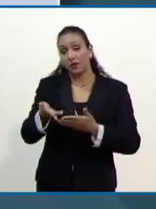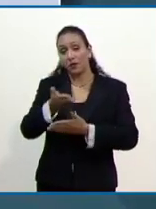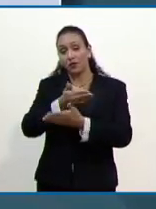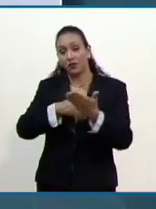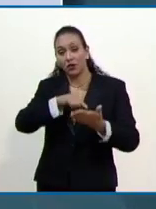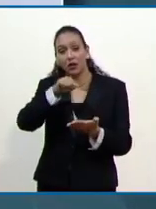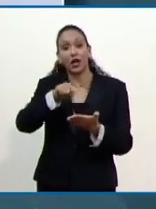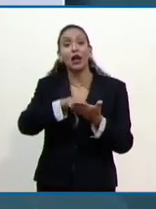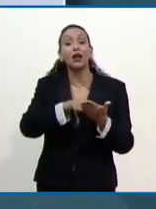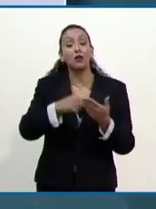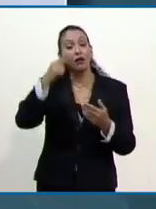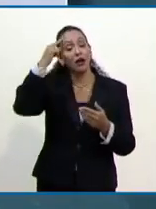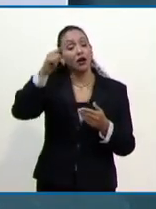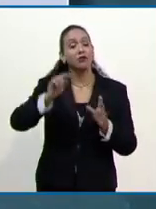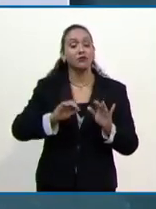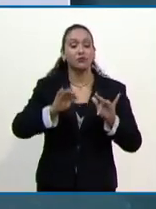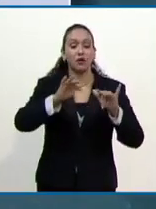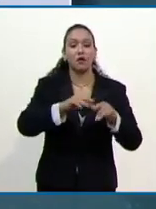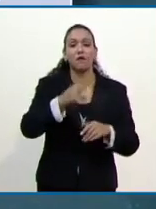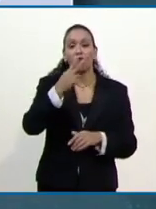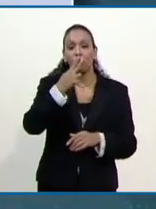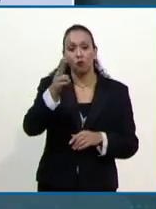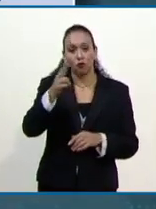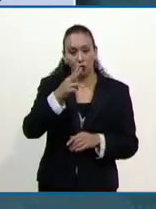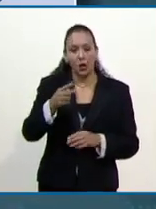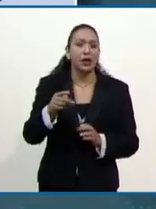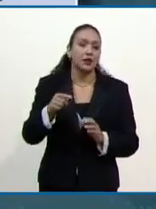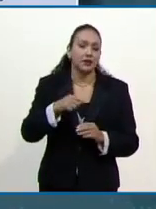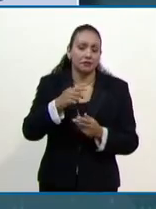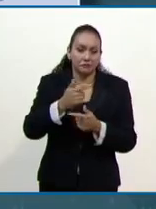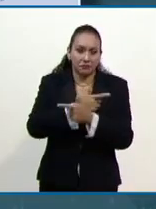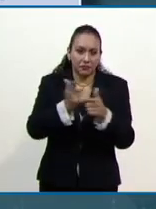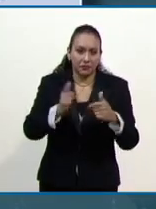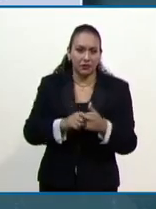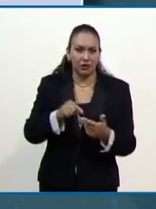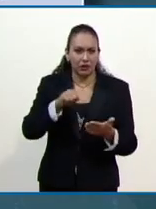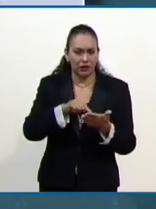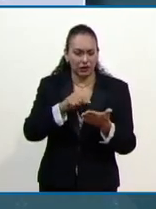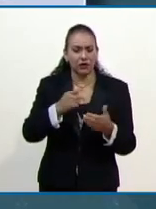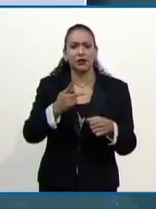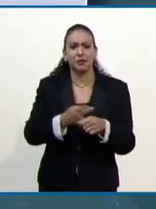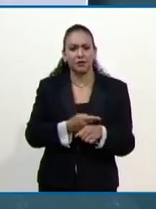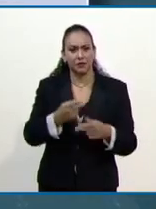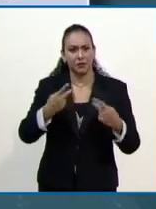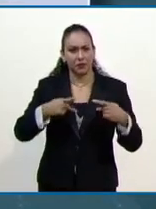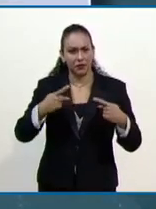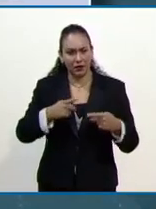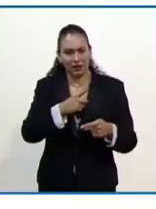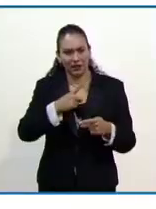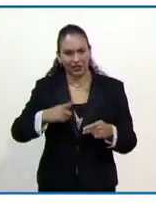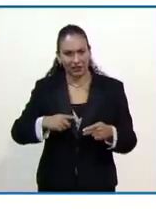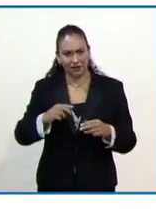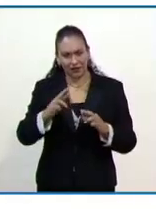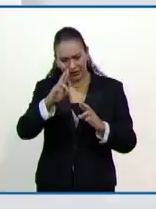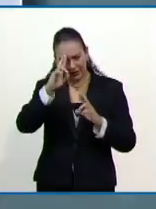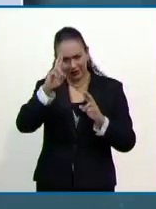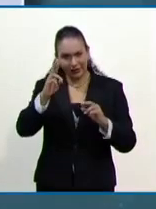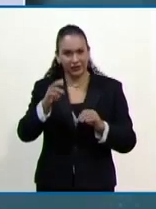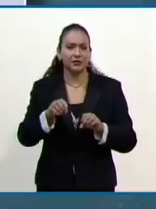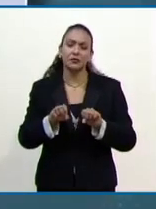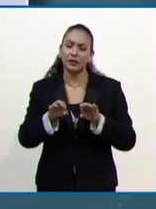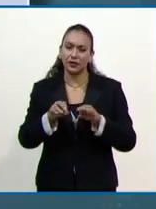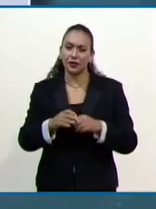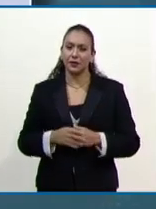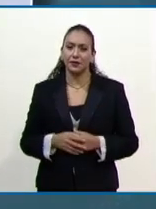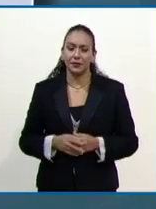espacios reservados a fumadores en establecimientos comerciales, viola el principio de subordinación jerárquica. De plenos